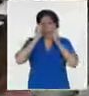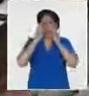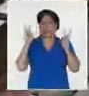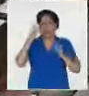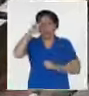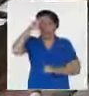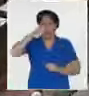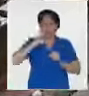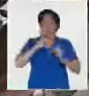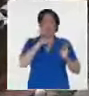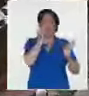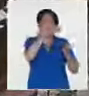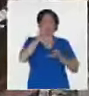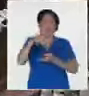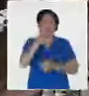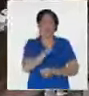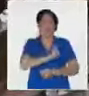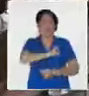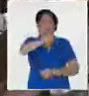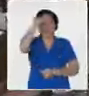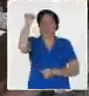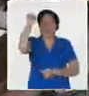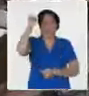¡Patria o muerte! ¡Venceremos!